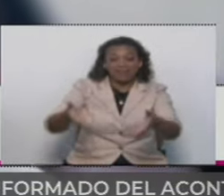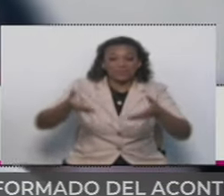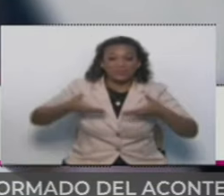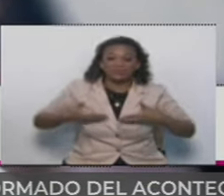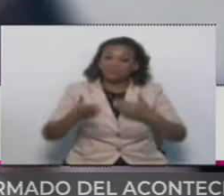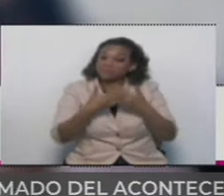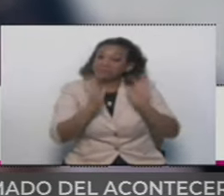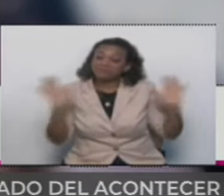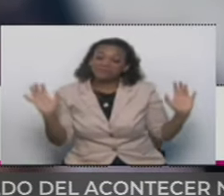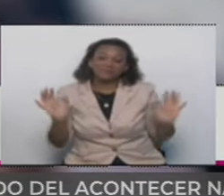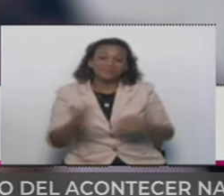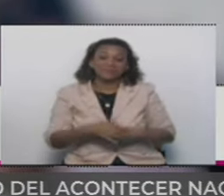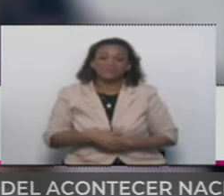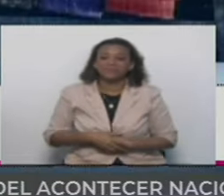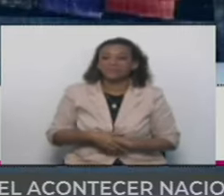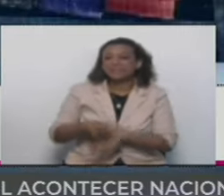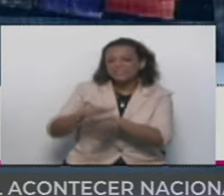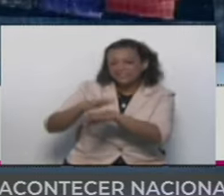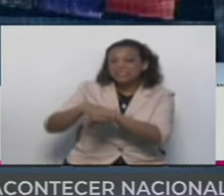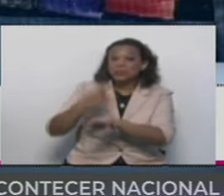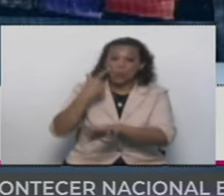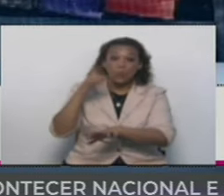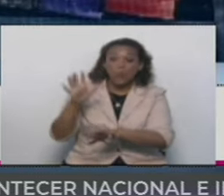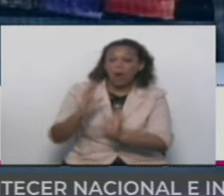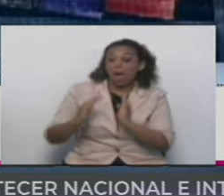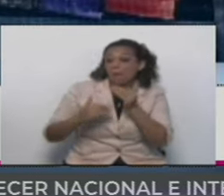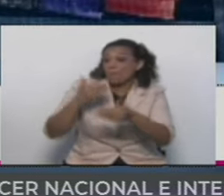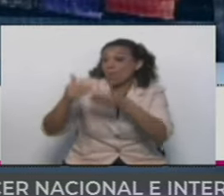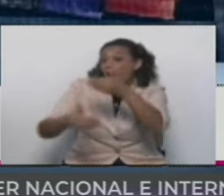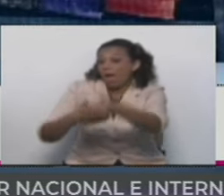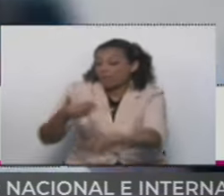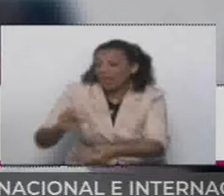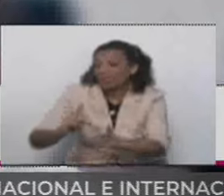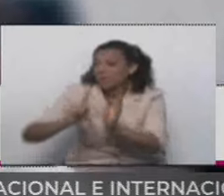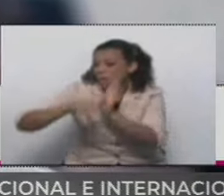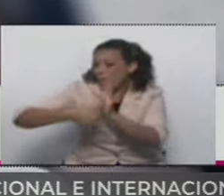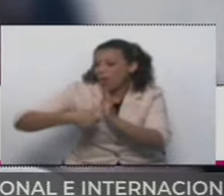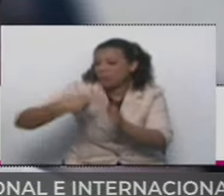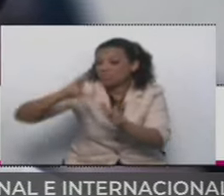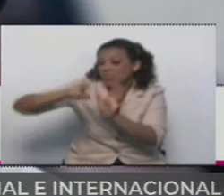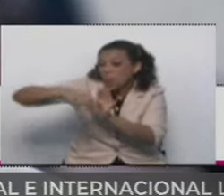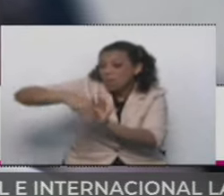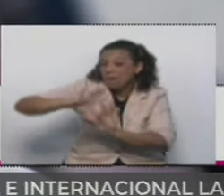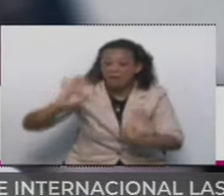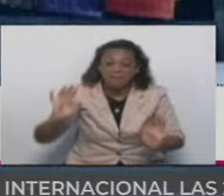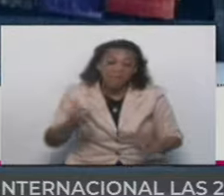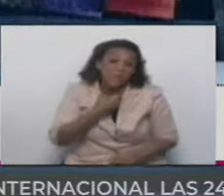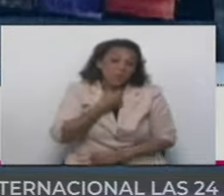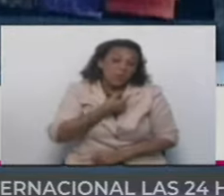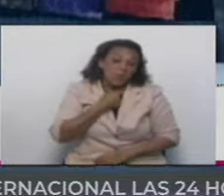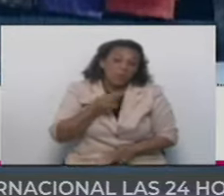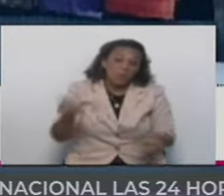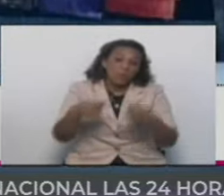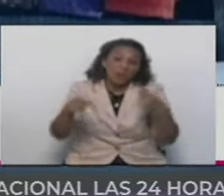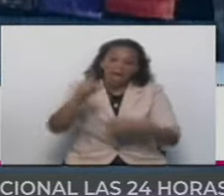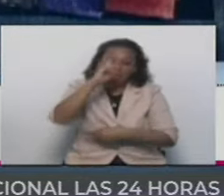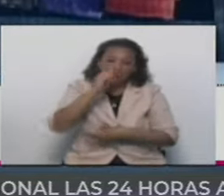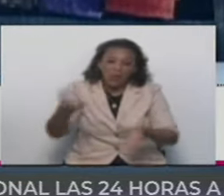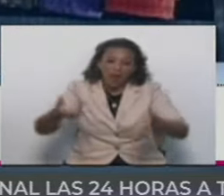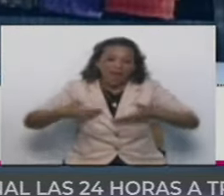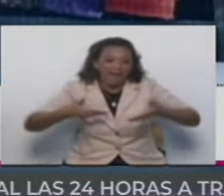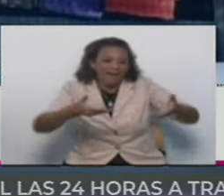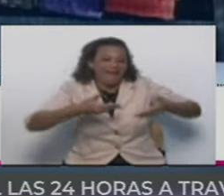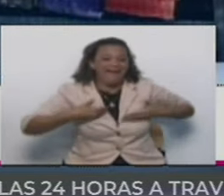abierto. Y puede haber prórroga también para los regalos. A mí me gusta mucho el cumpleaños por los regalos, ¿verdad,